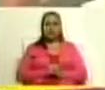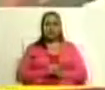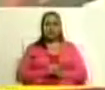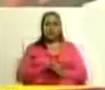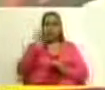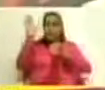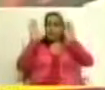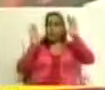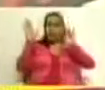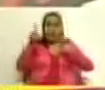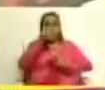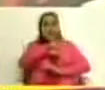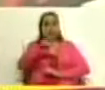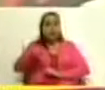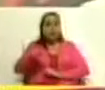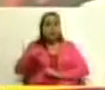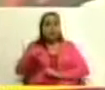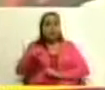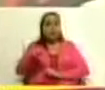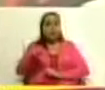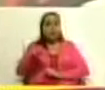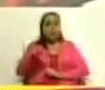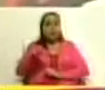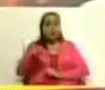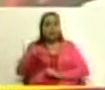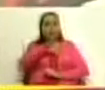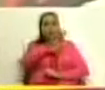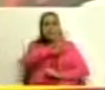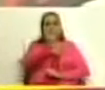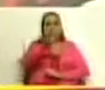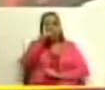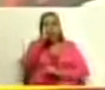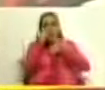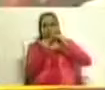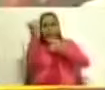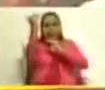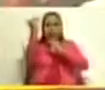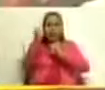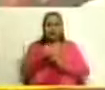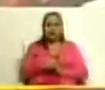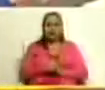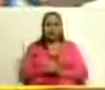Levanten la mano los que tienen de 45 para arriba.